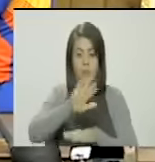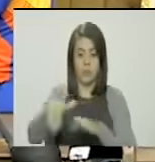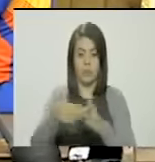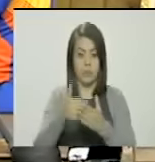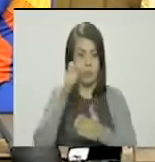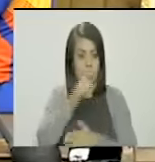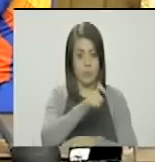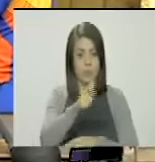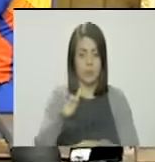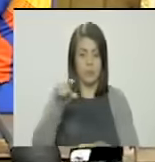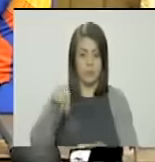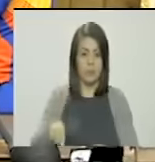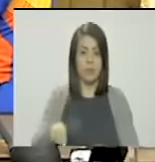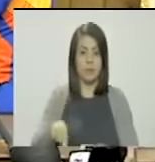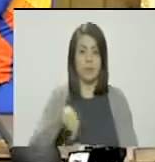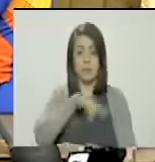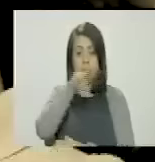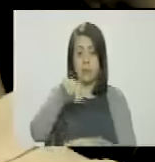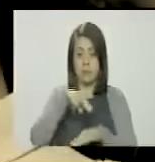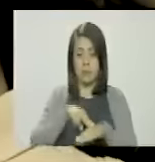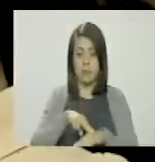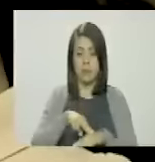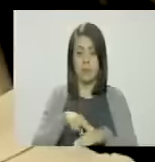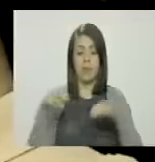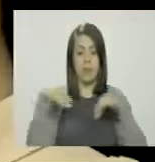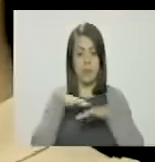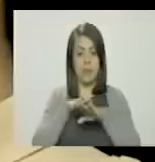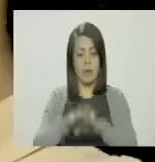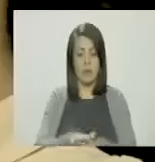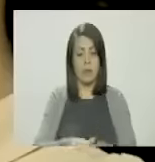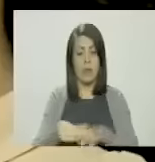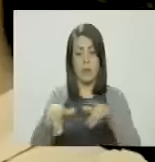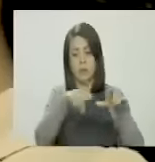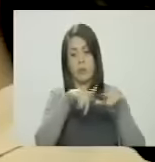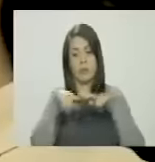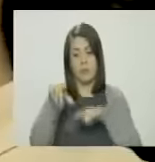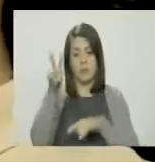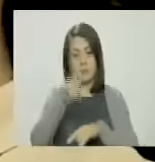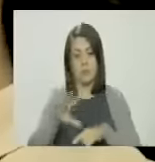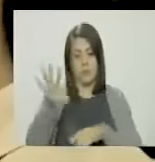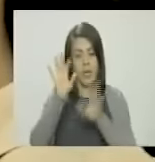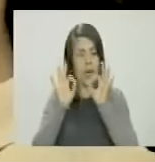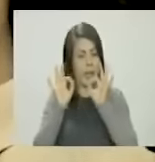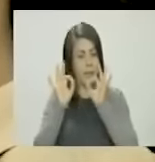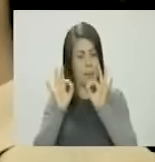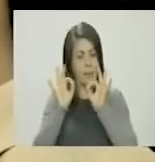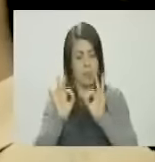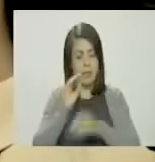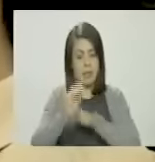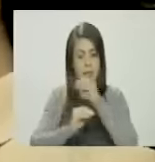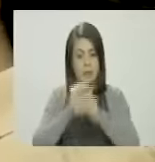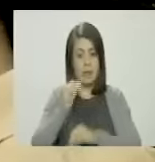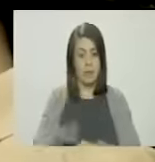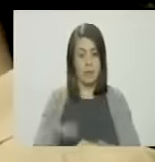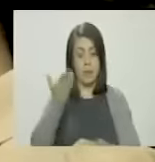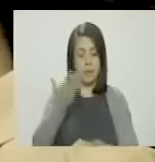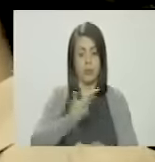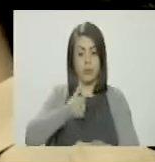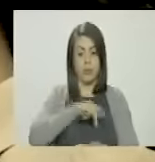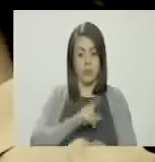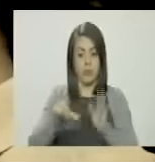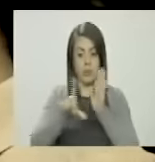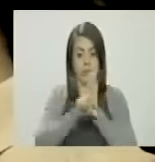proteger la soberanía, la nacionalidad, la integridad del territorio, en especial en hacer valer